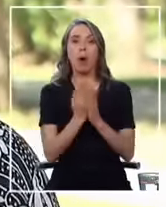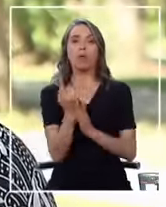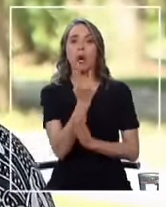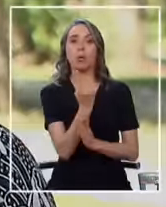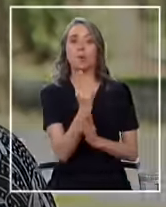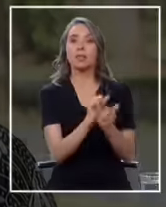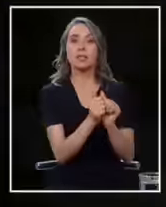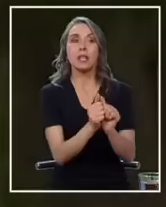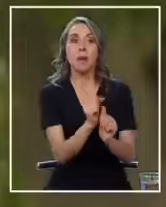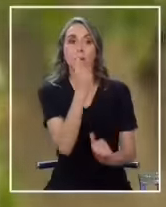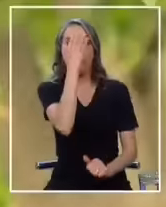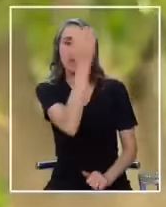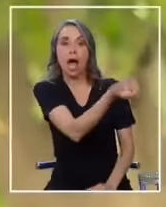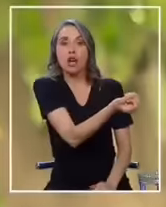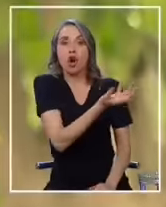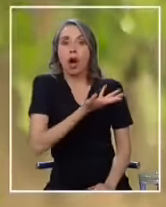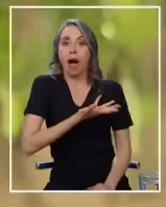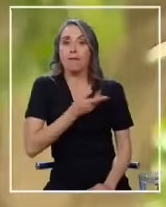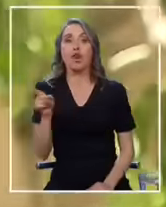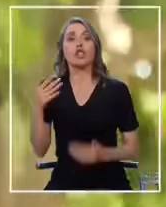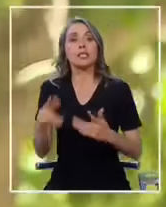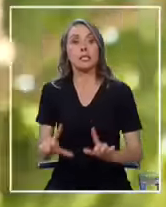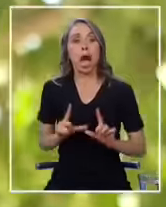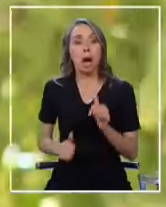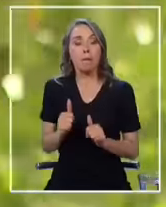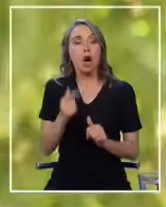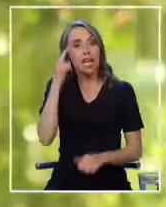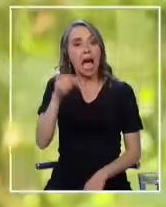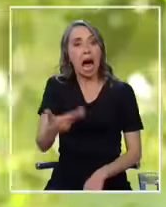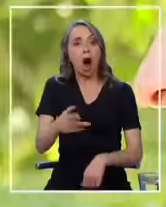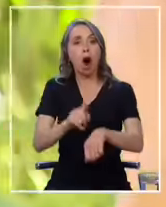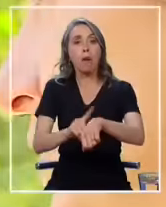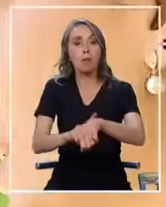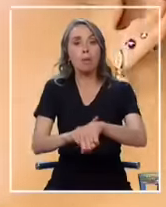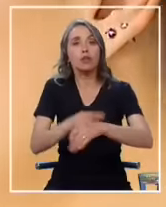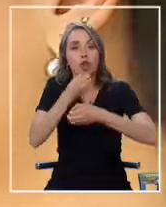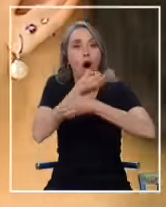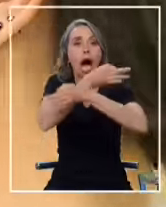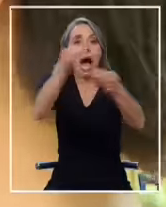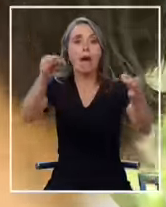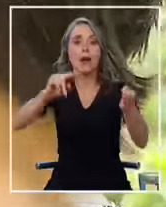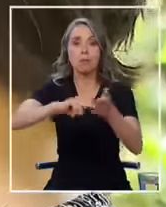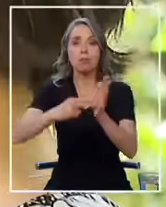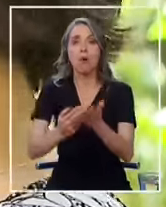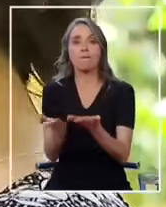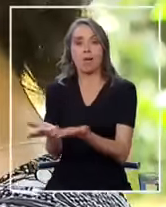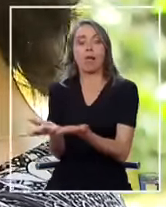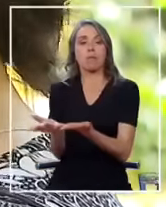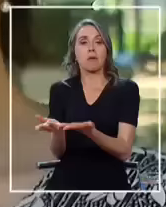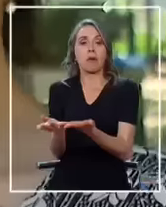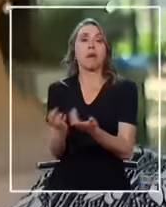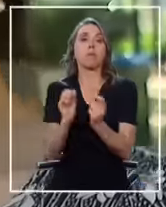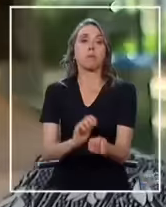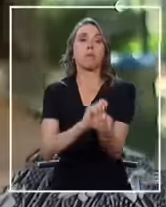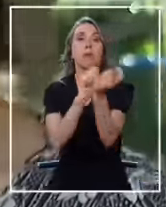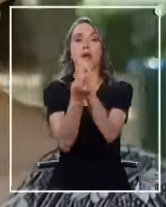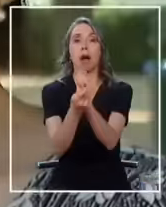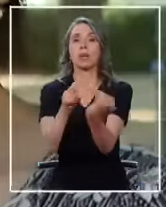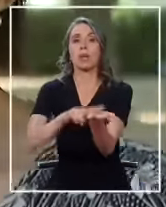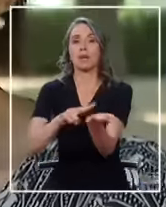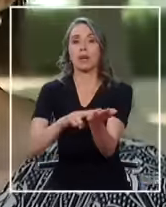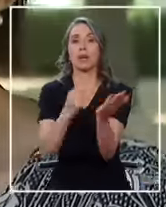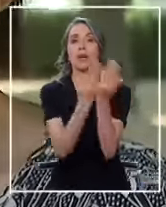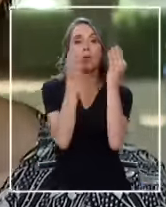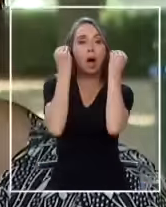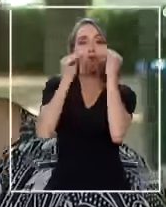día nos dijeron. Esta profesional cree que es el momento de poner esta problemática sobre el tapete para generar un cambio real en